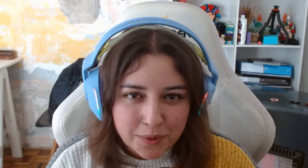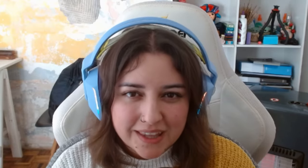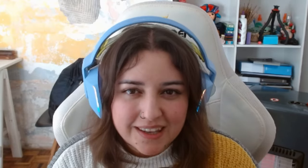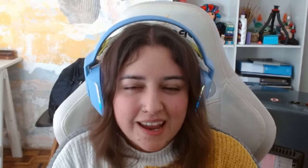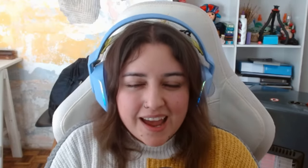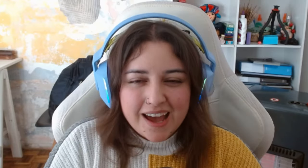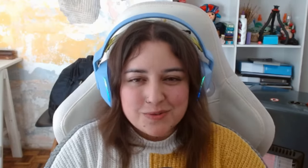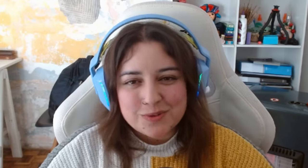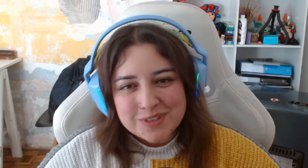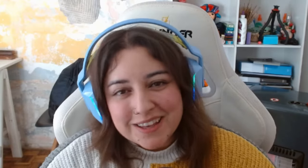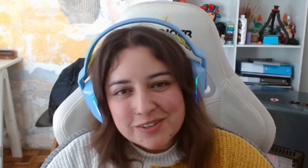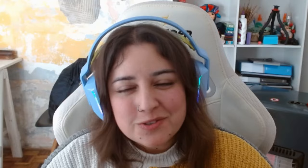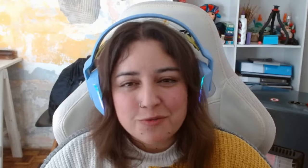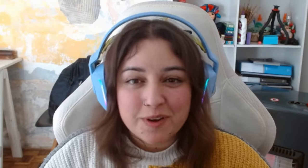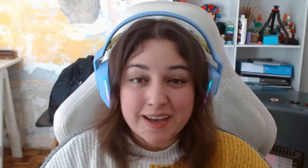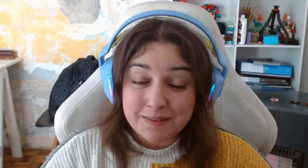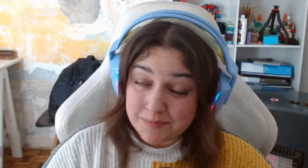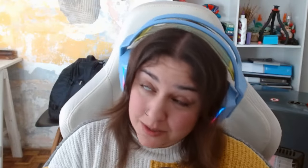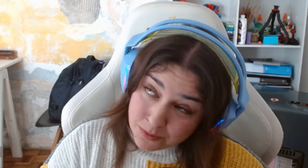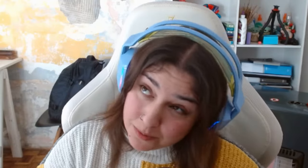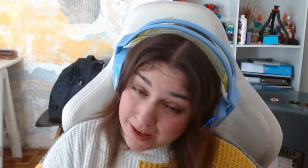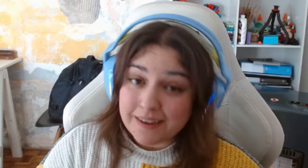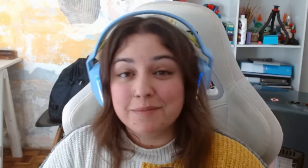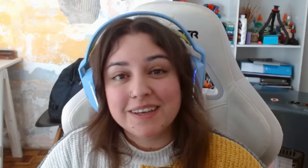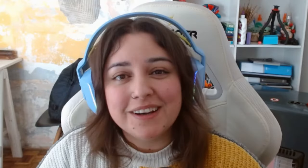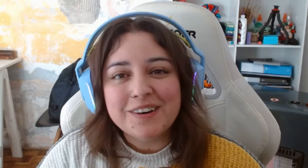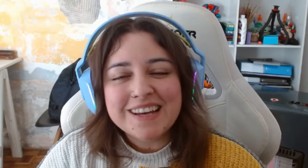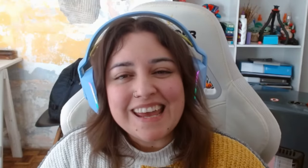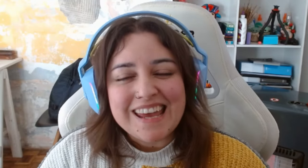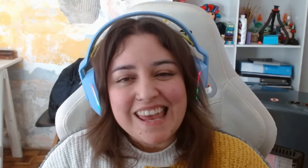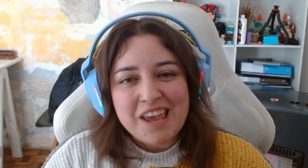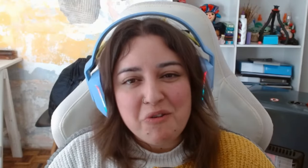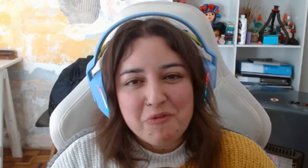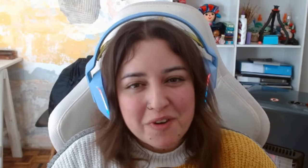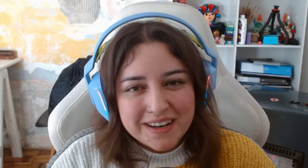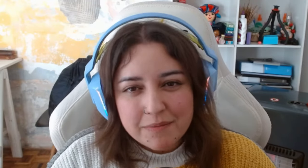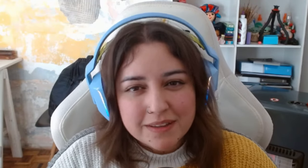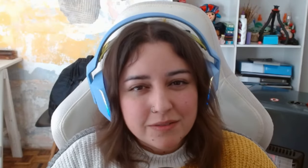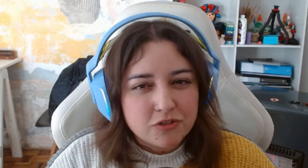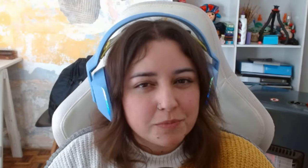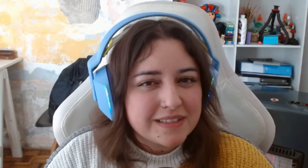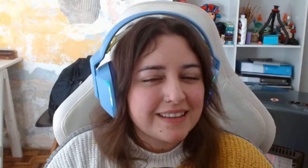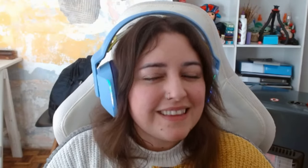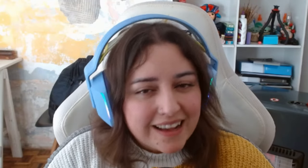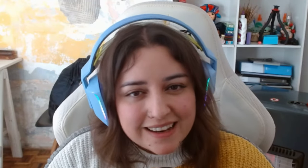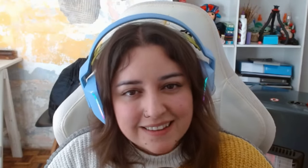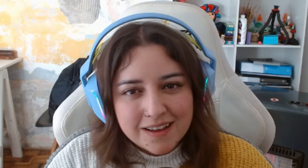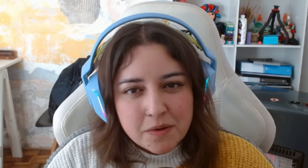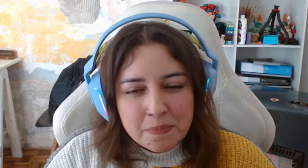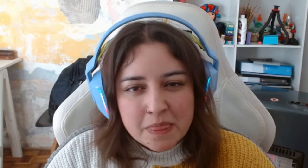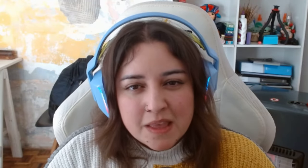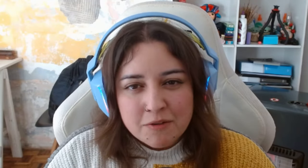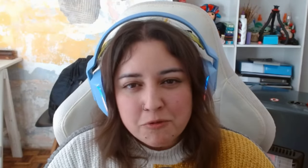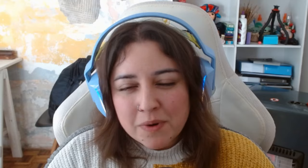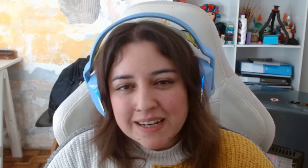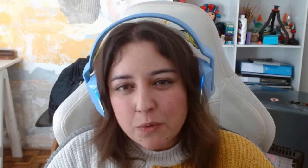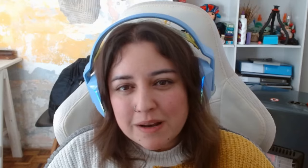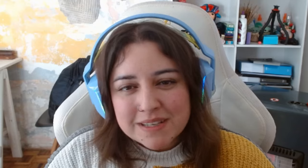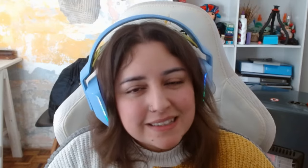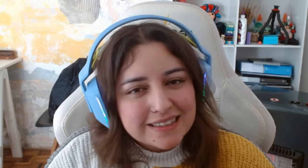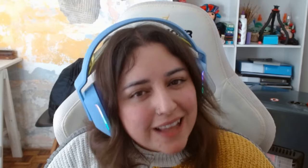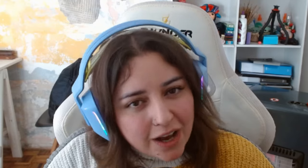de poder ir hace unos años. Fue en mi segundo viaje a México y fue realmente una sorpresa tan grata. Fue un